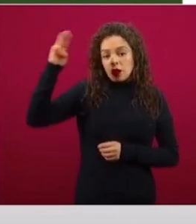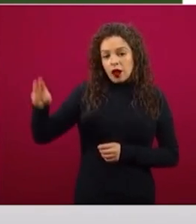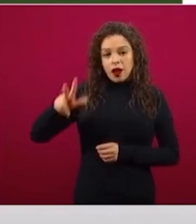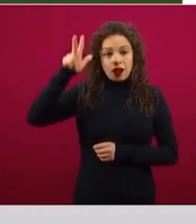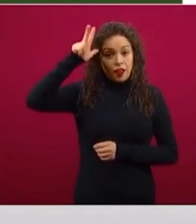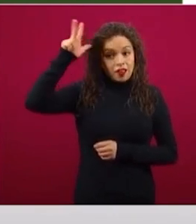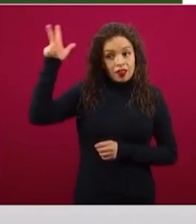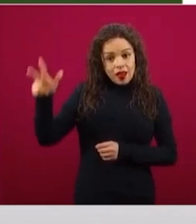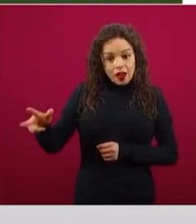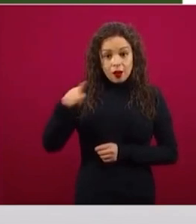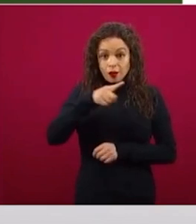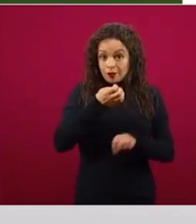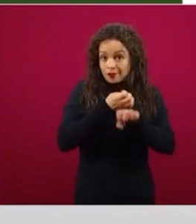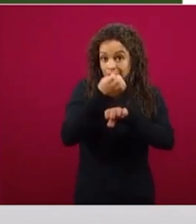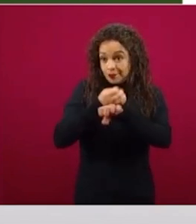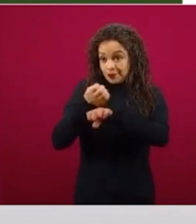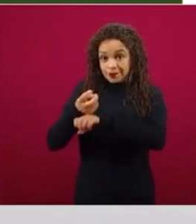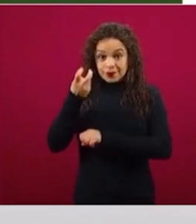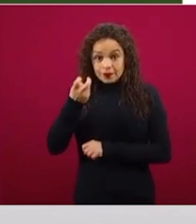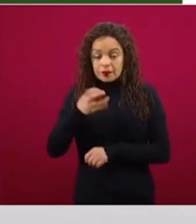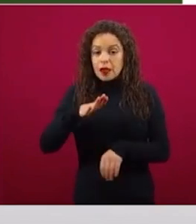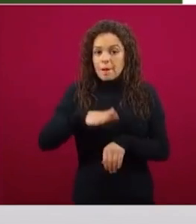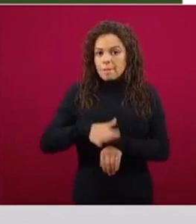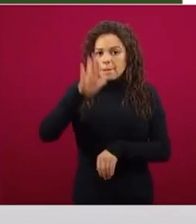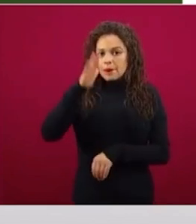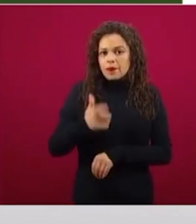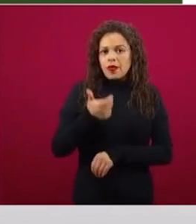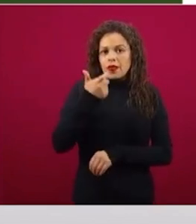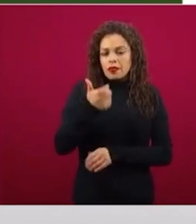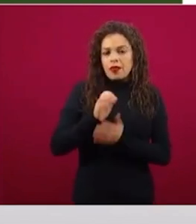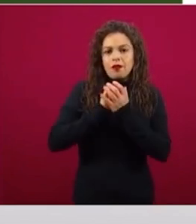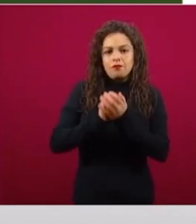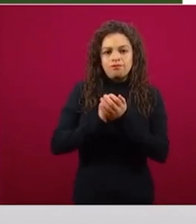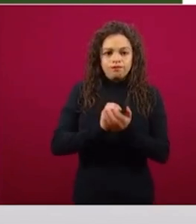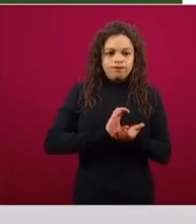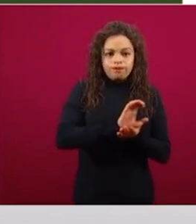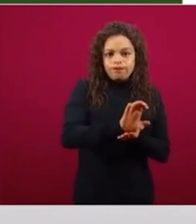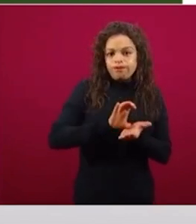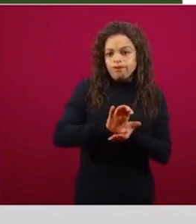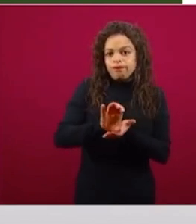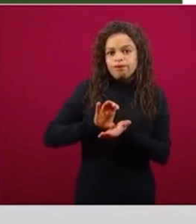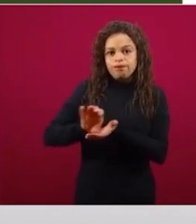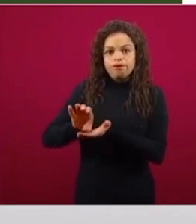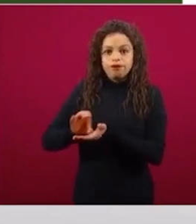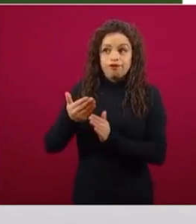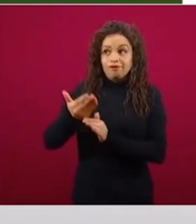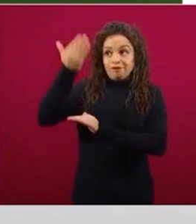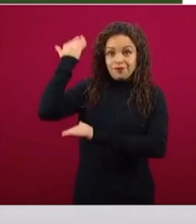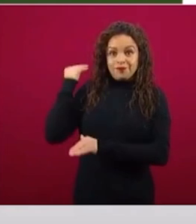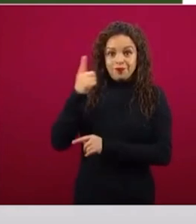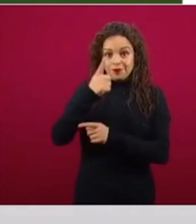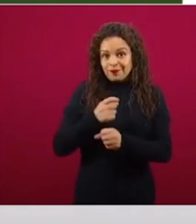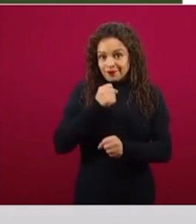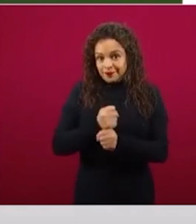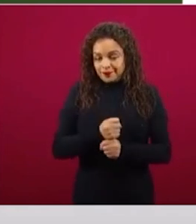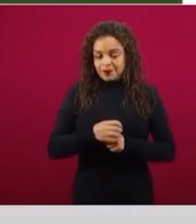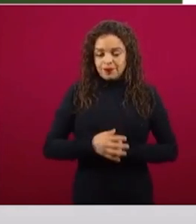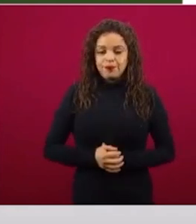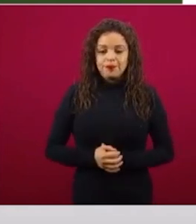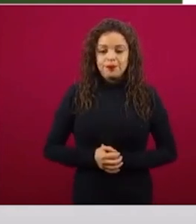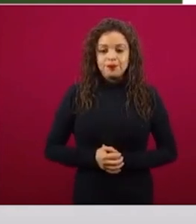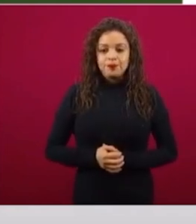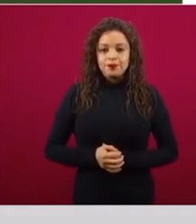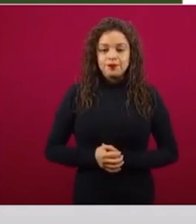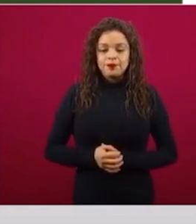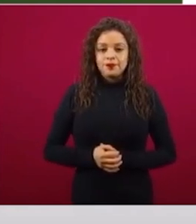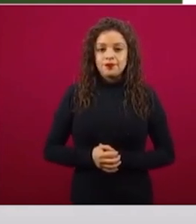estados que se llevaron la mayor colocación de tandas el año pasado y que vimos los resultados. Más o